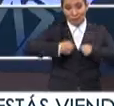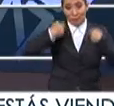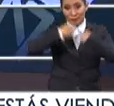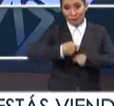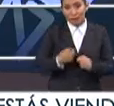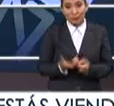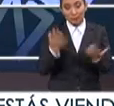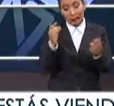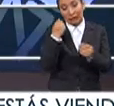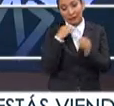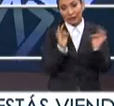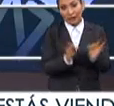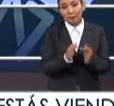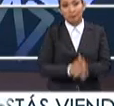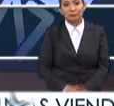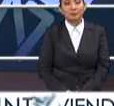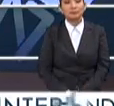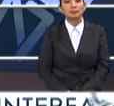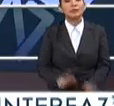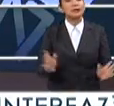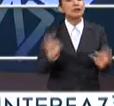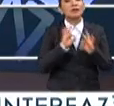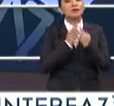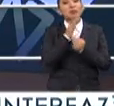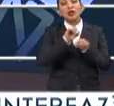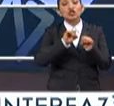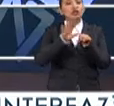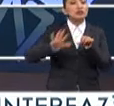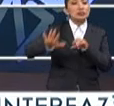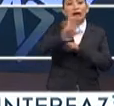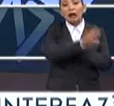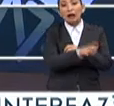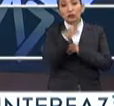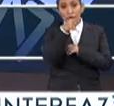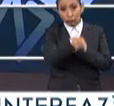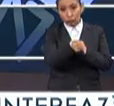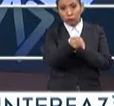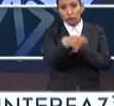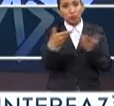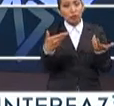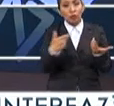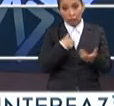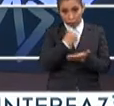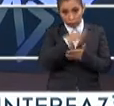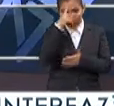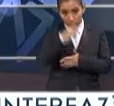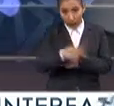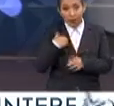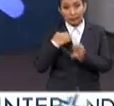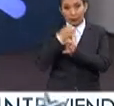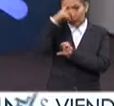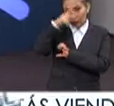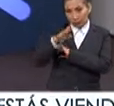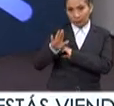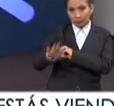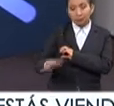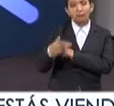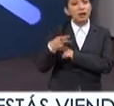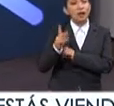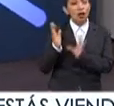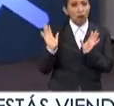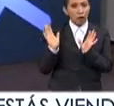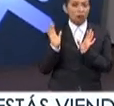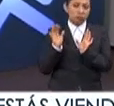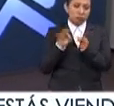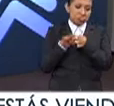abrigarse porque hace mucho frío y la forma a la sociedad tú eres de la ciudad méxico del estado del estado de méxico pero bueno